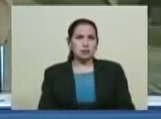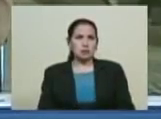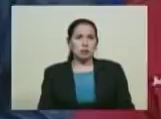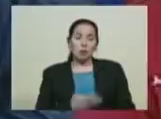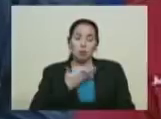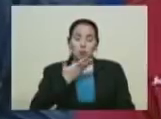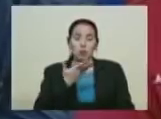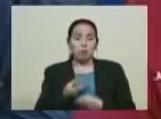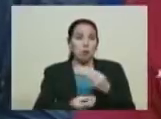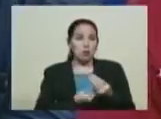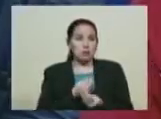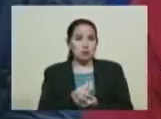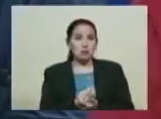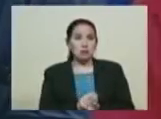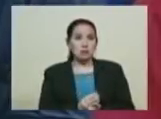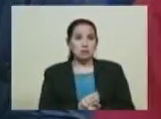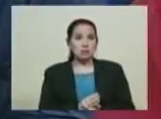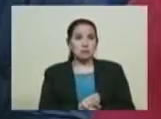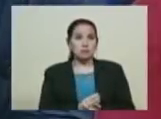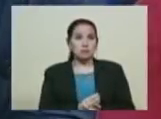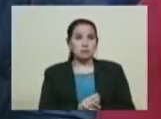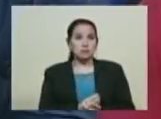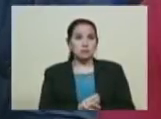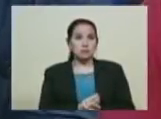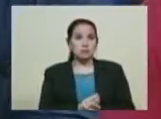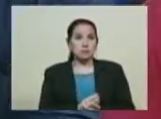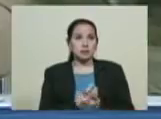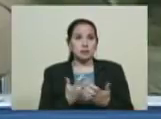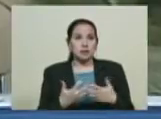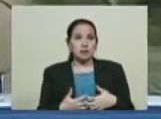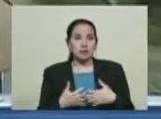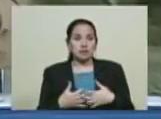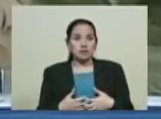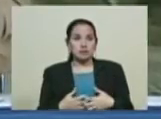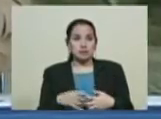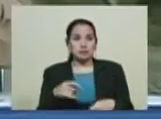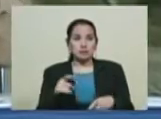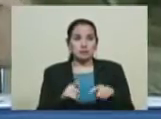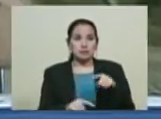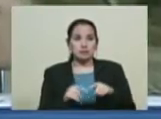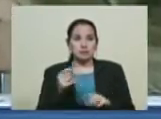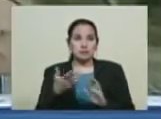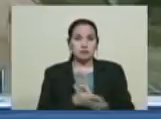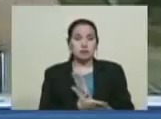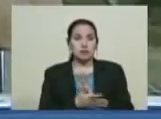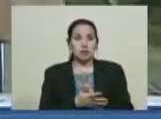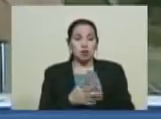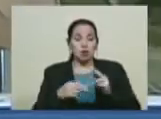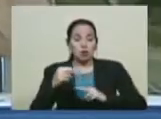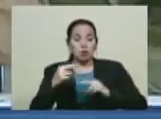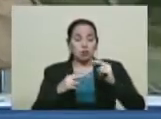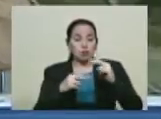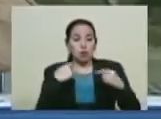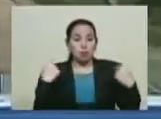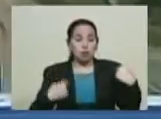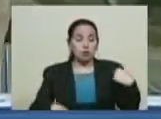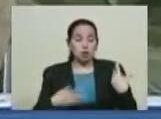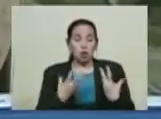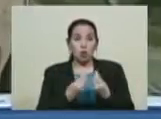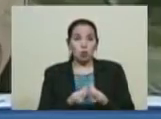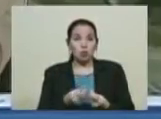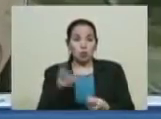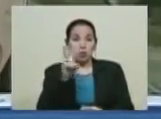podemos ir a exportar estas plantas construidas por China y Venezuela desde territorio